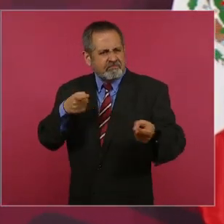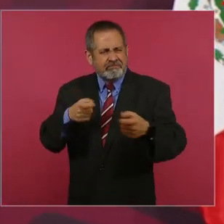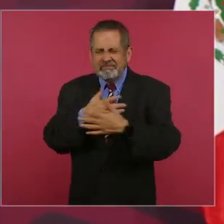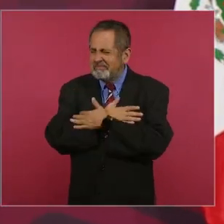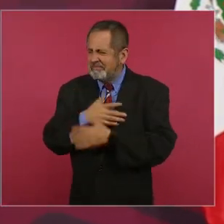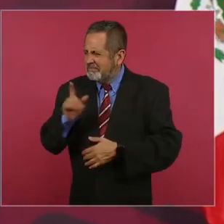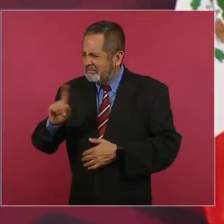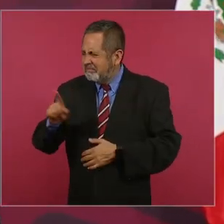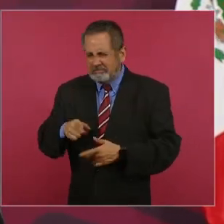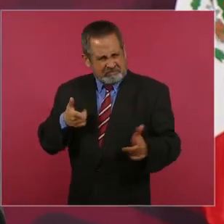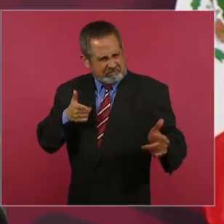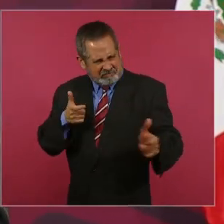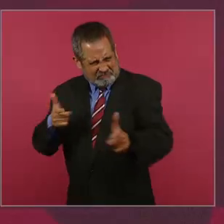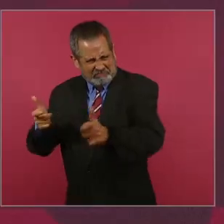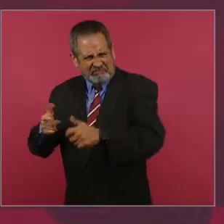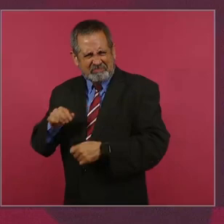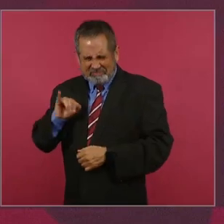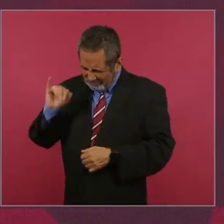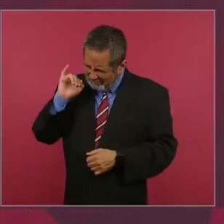abrazos